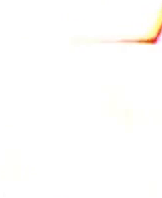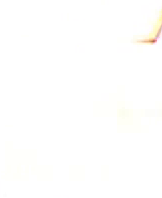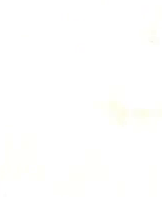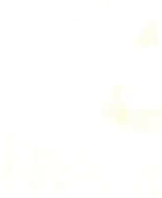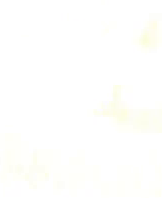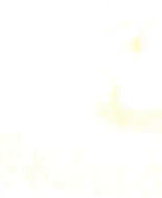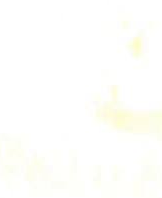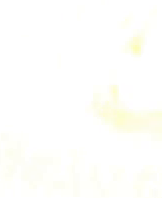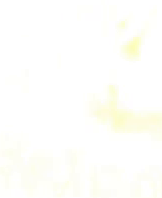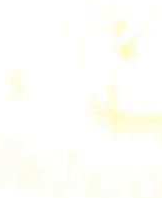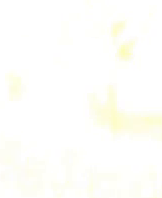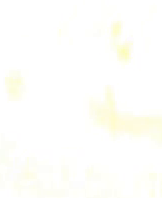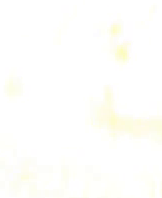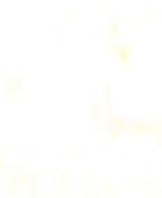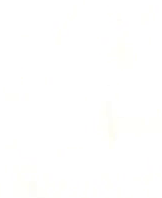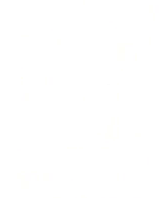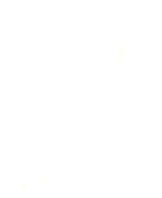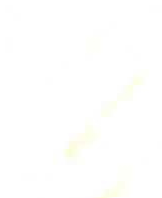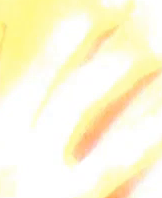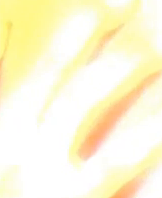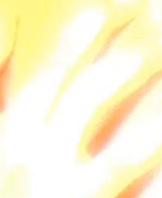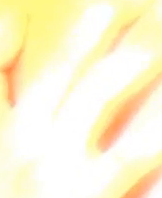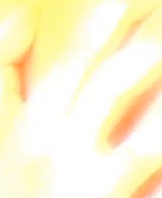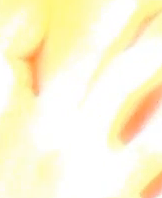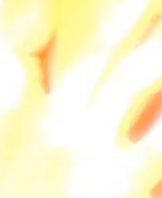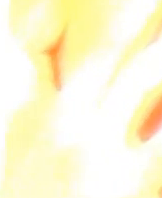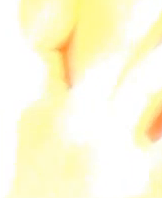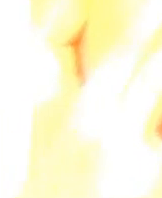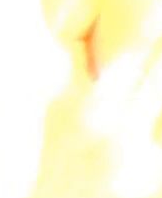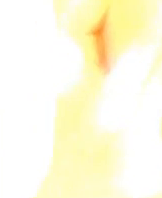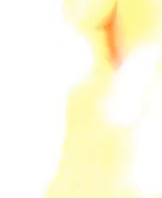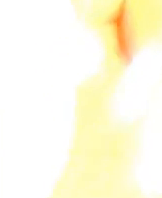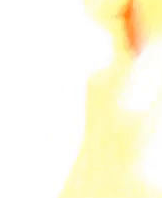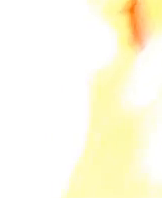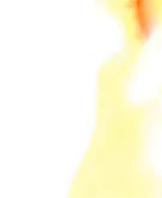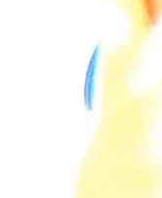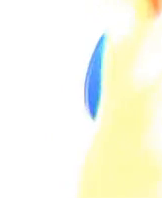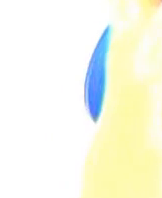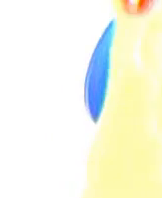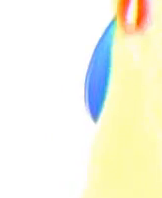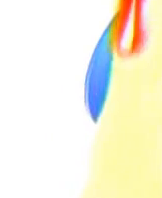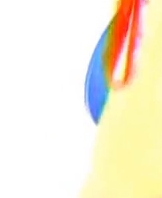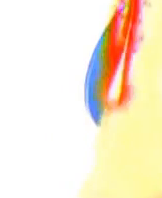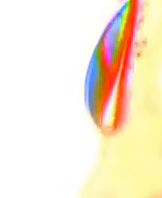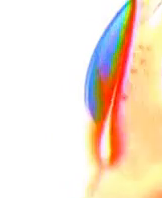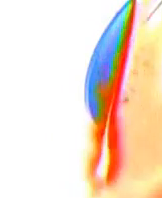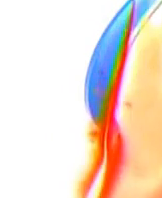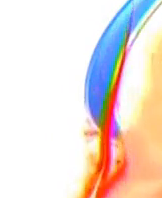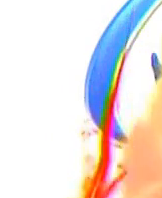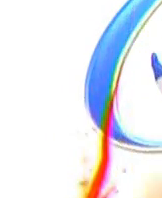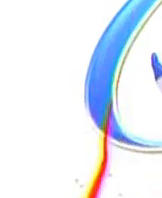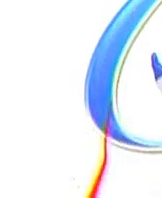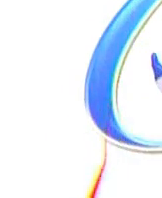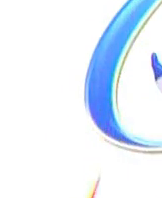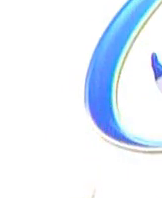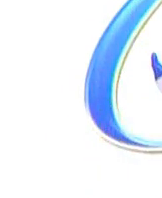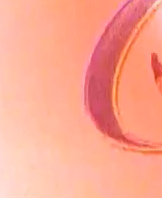Conexión Vital, un encuentro diario con la salud, una cita armoniosa con el